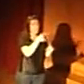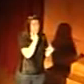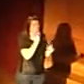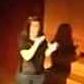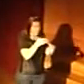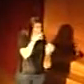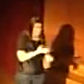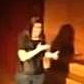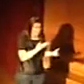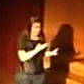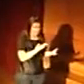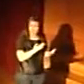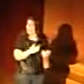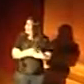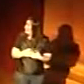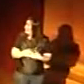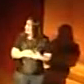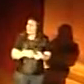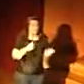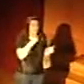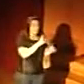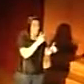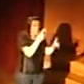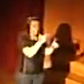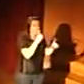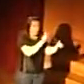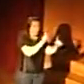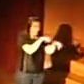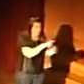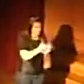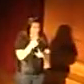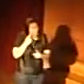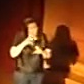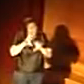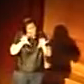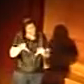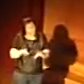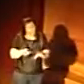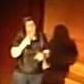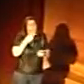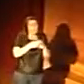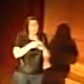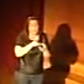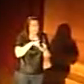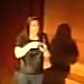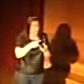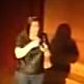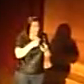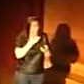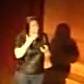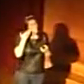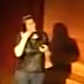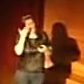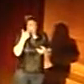nunca pero realmente parece casi como un escenario de Zarzuela si lo ven ustedes aquí pone Mesón del Pelao eh venta de no sé